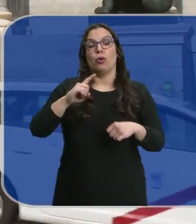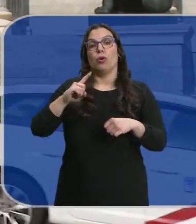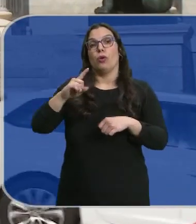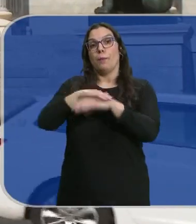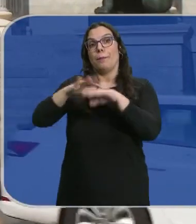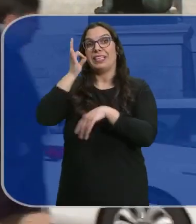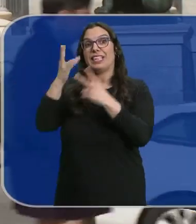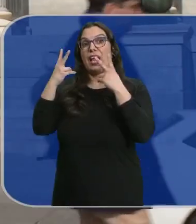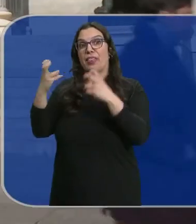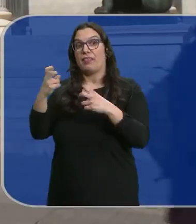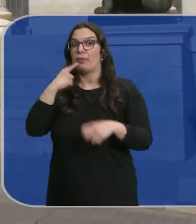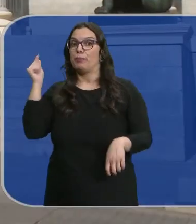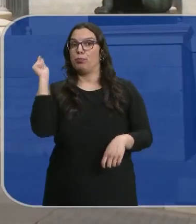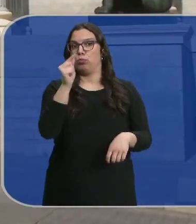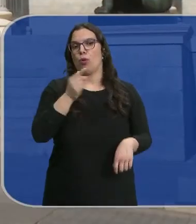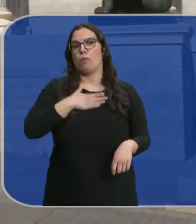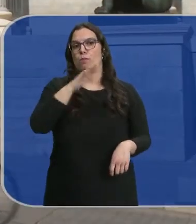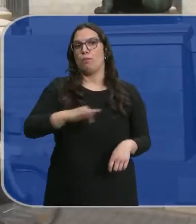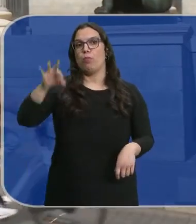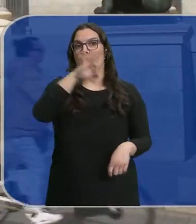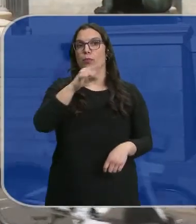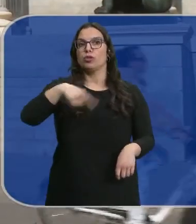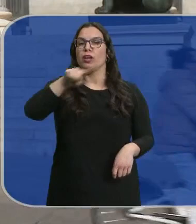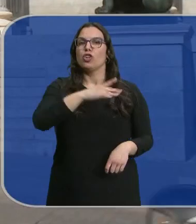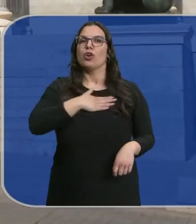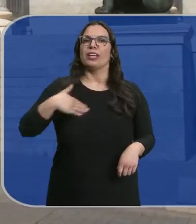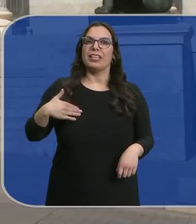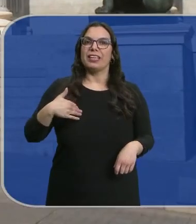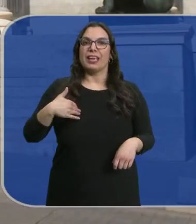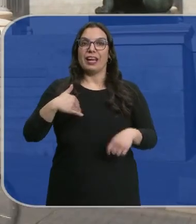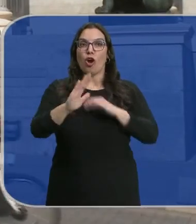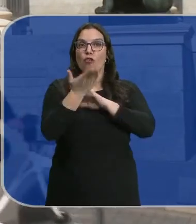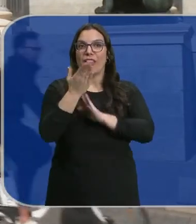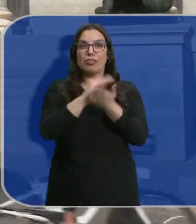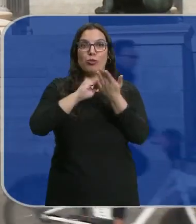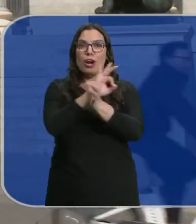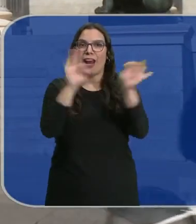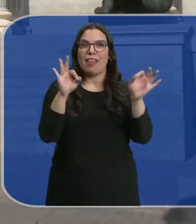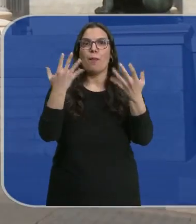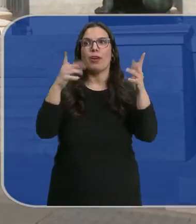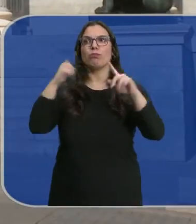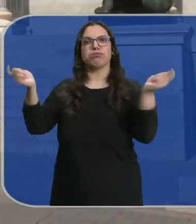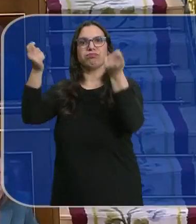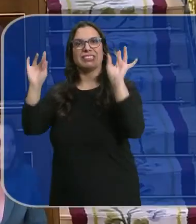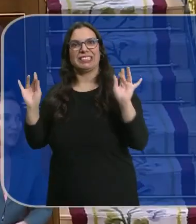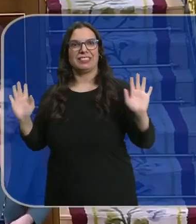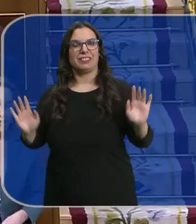de Hacienda reprocha a sus socios que quieran ganar el relato sin ofrecer realmente soluciones.